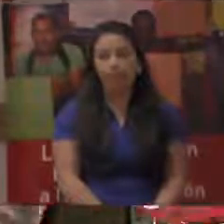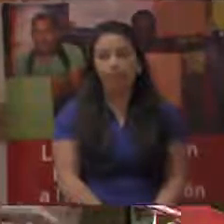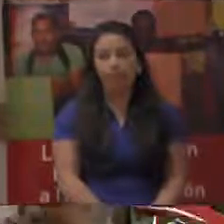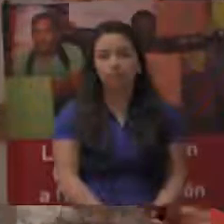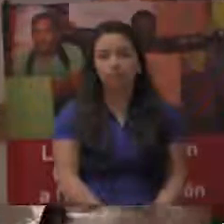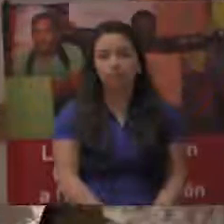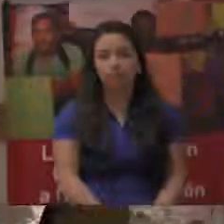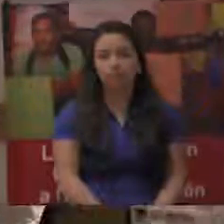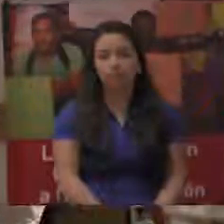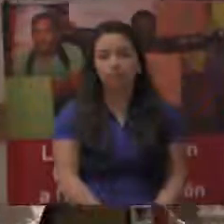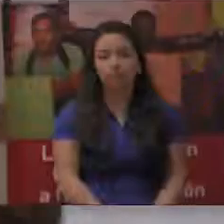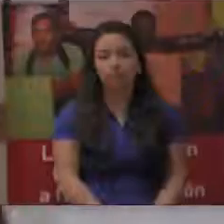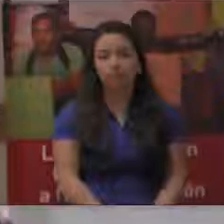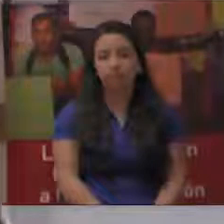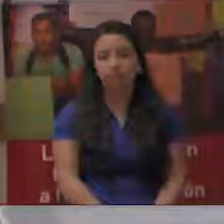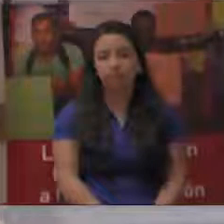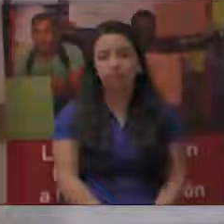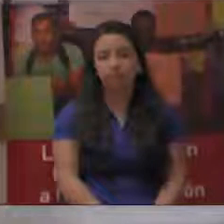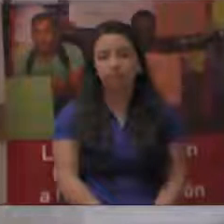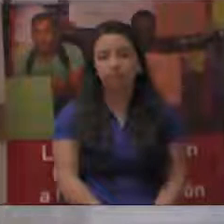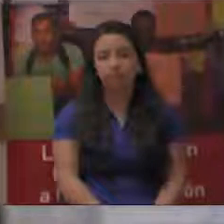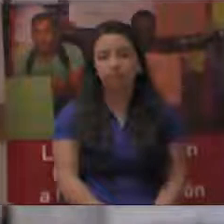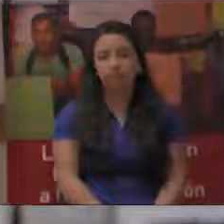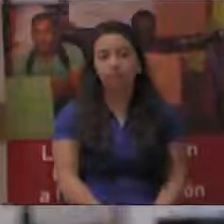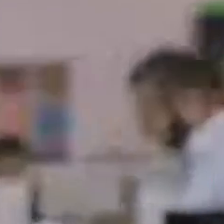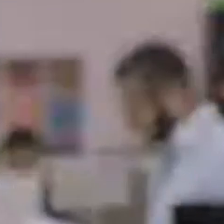¿Y si dejamos atrás los prejuicios?